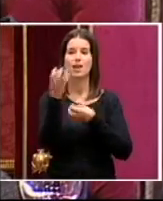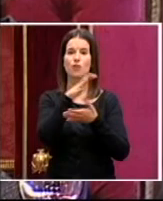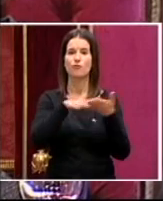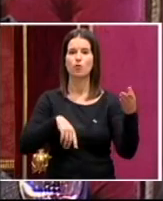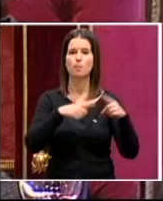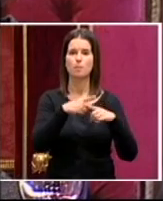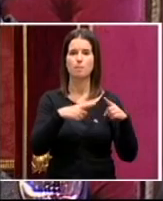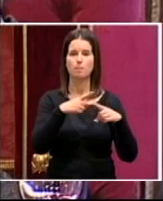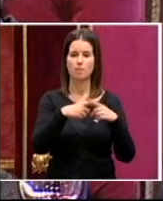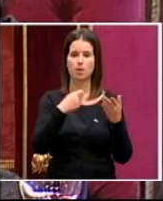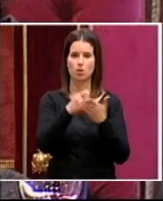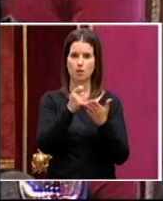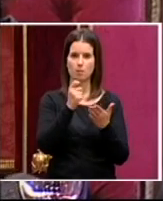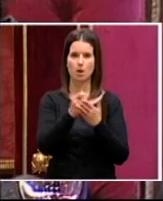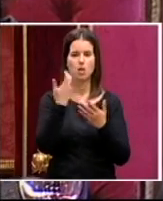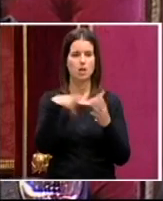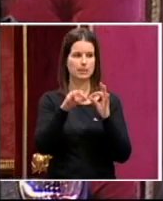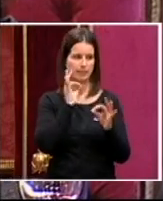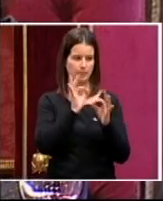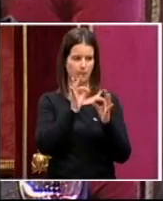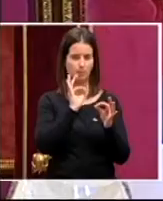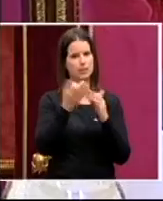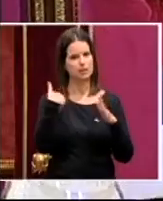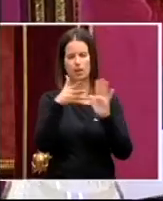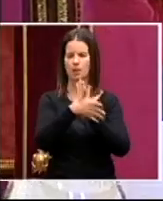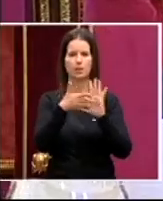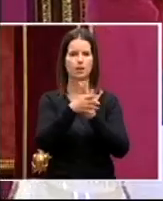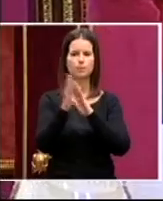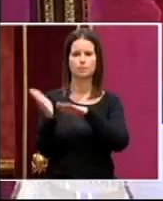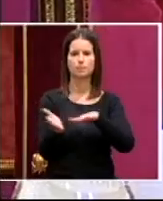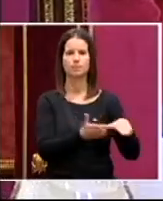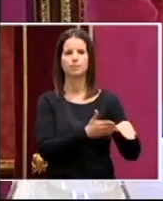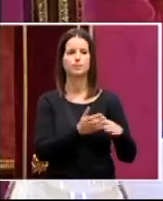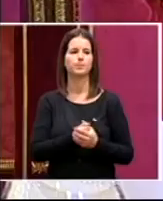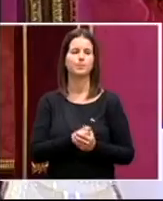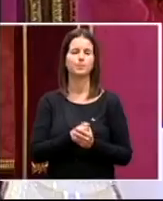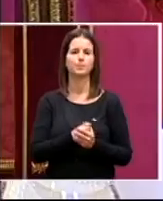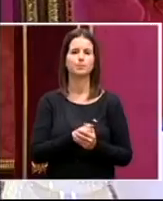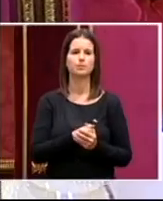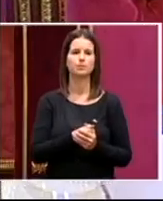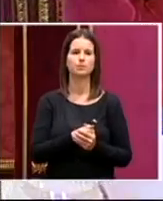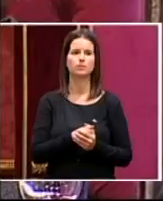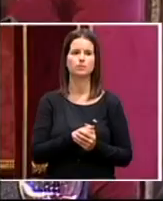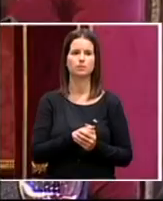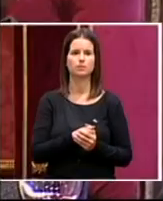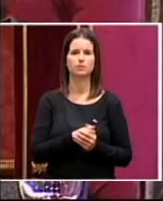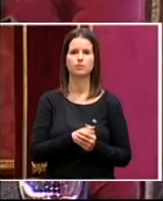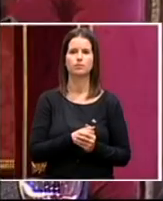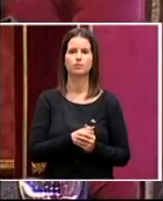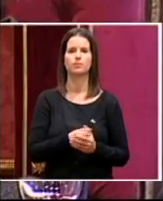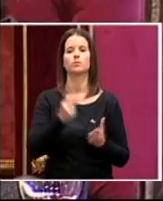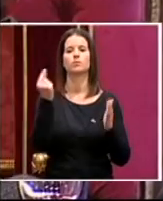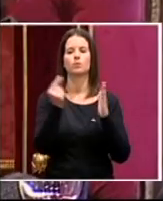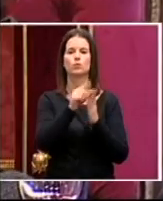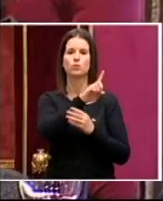pago del mes de septiembre de 2016. Ya lo acabo de hacer. Sí, pero por la constancia de seguimiento del orden del día. Punto